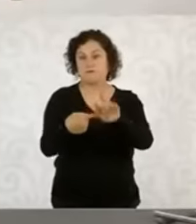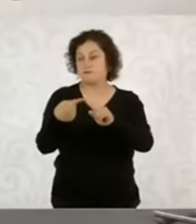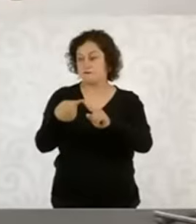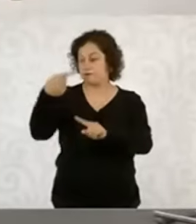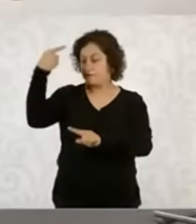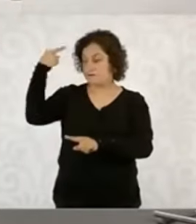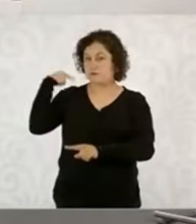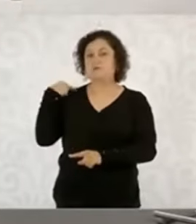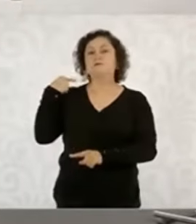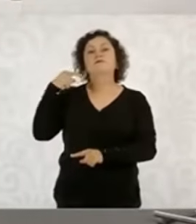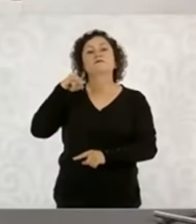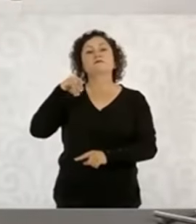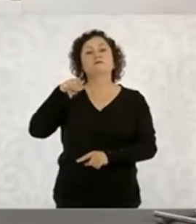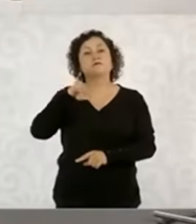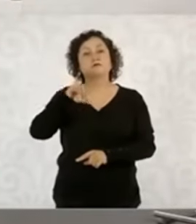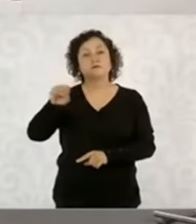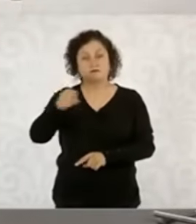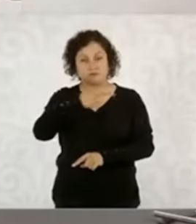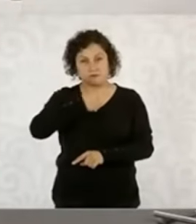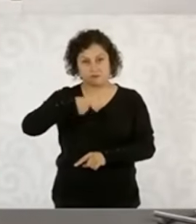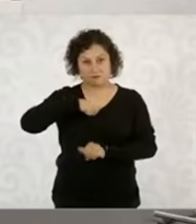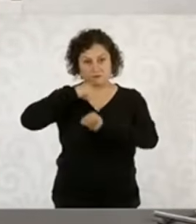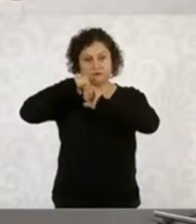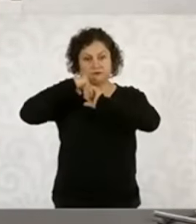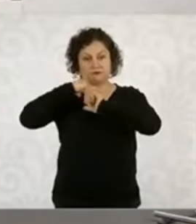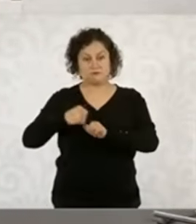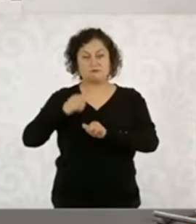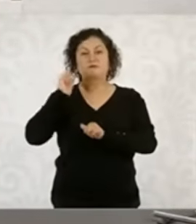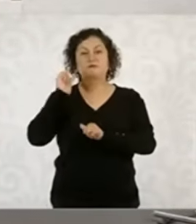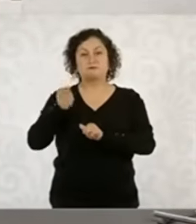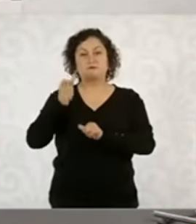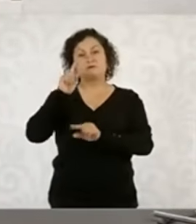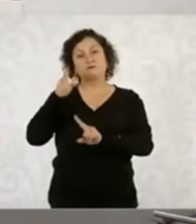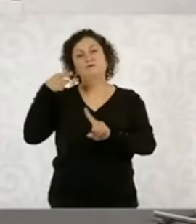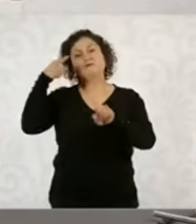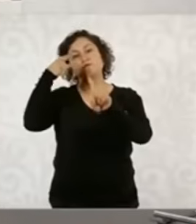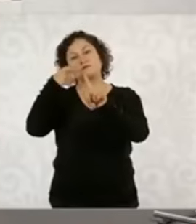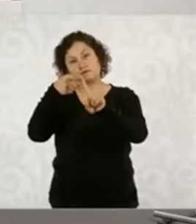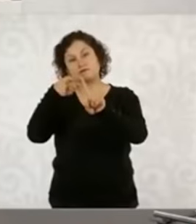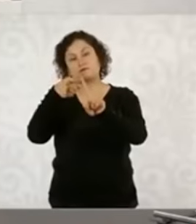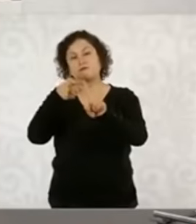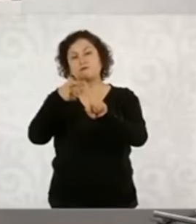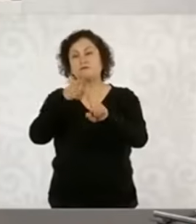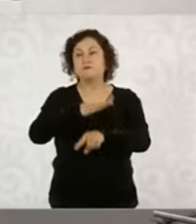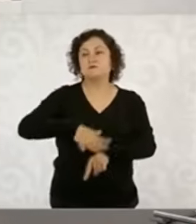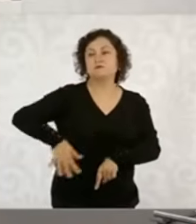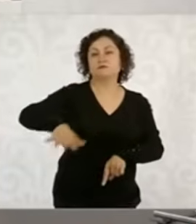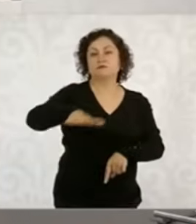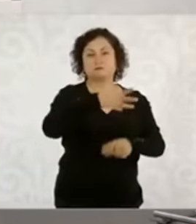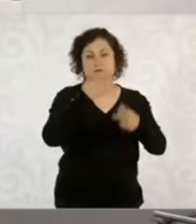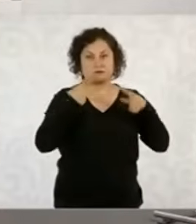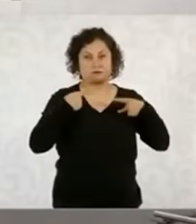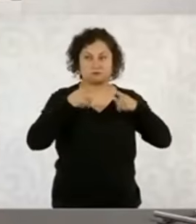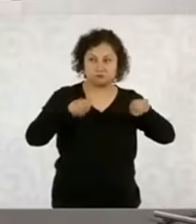INSUS, el Instituto Nacional del Suelo Sustentable, en materia de regularización de la tenencia de la tierra. La siguiente, por